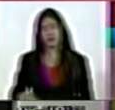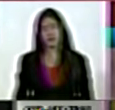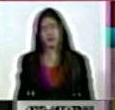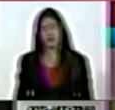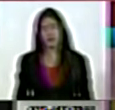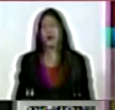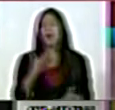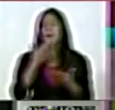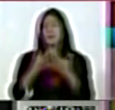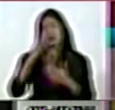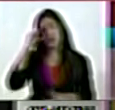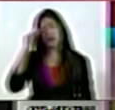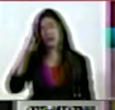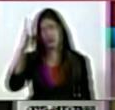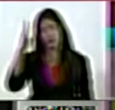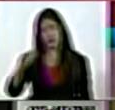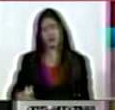pido a Dios,